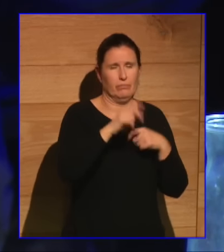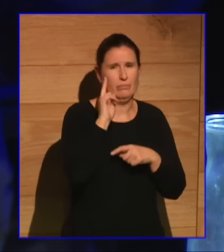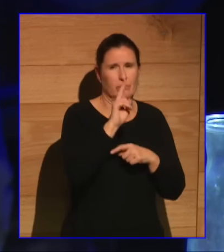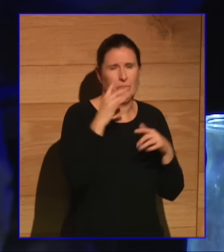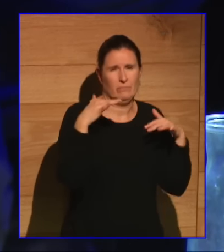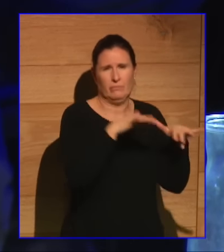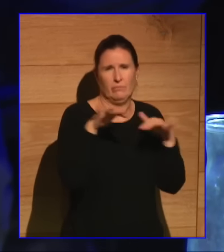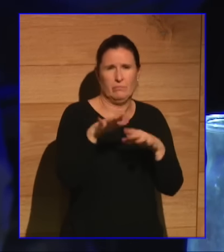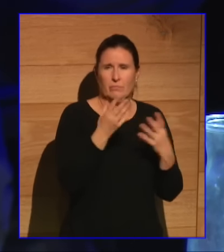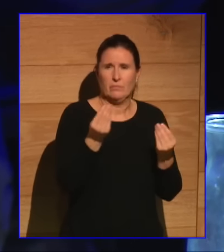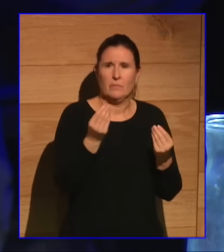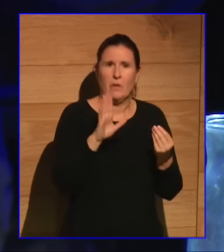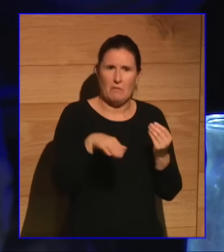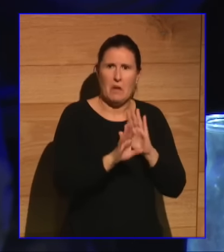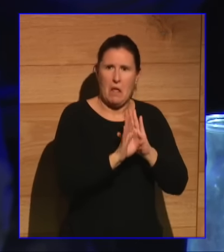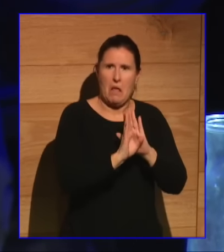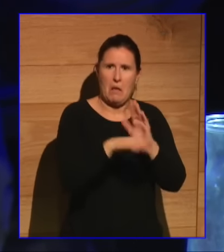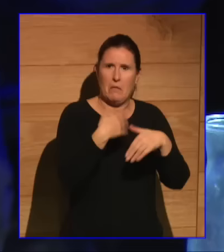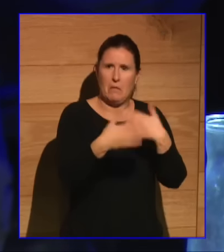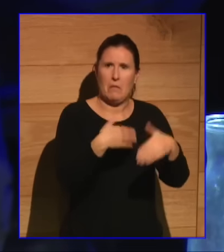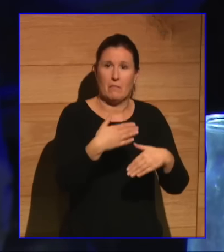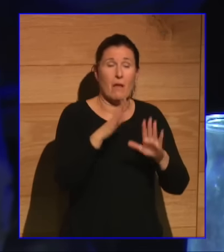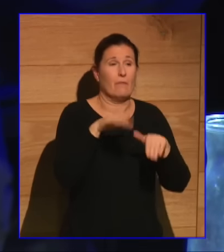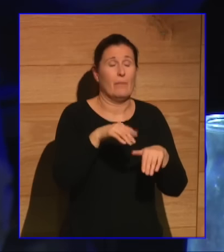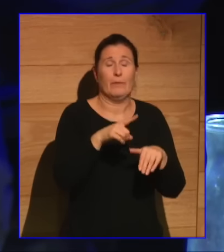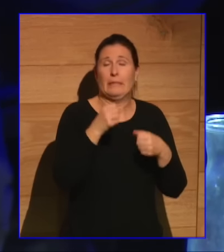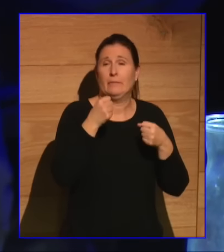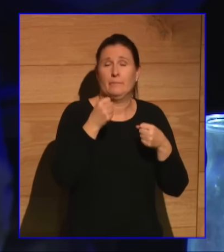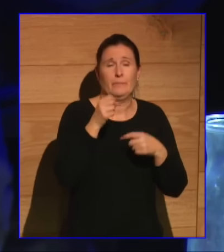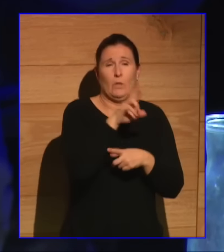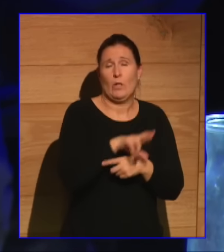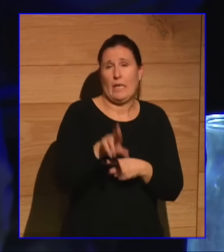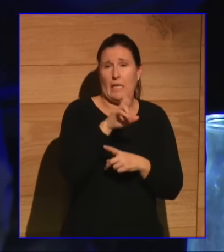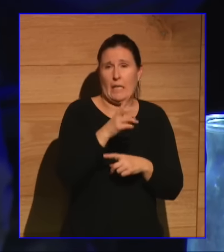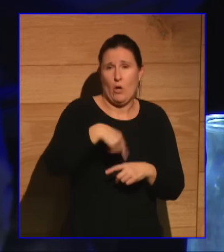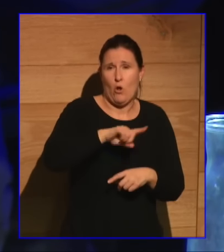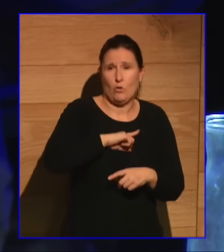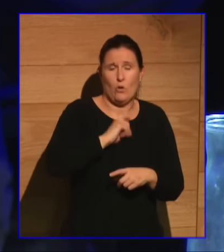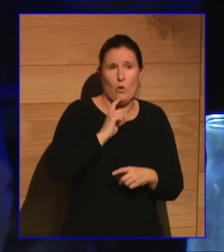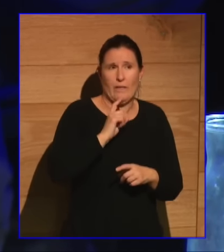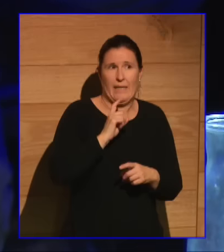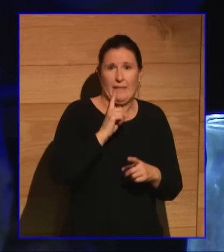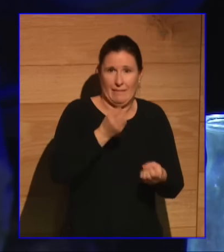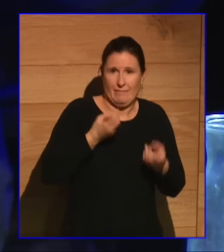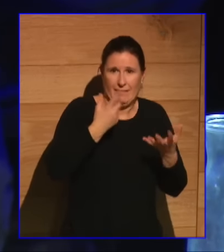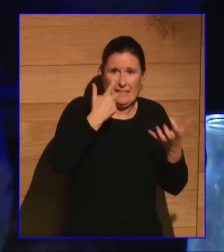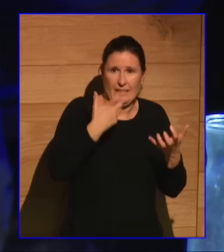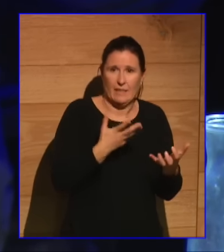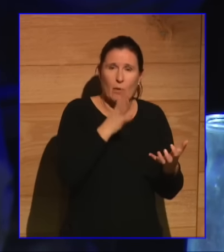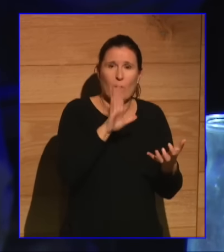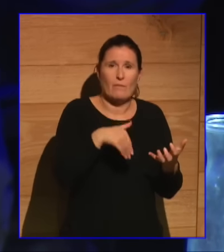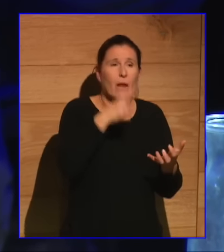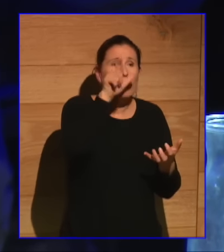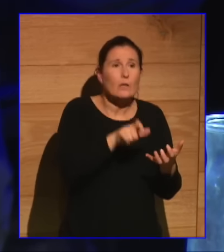sin embargo que han perdurado, es por algo que nos empeñamos mucho nosotros aquí en intentar ver, ¿no? Que es porque detrás